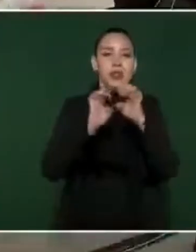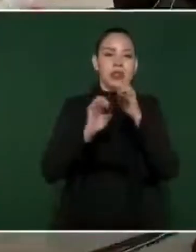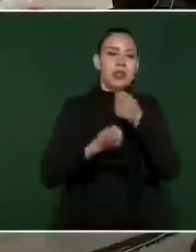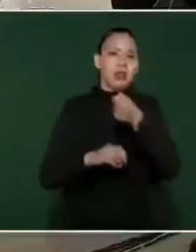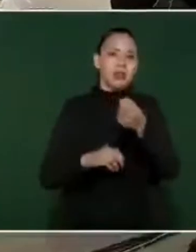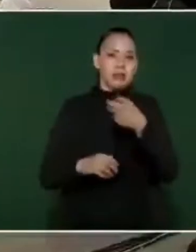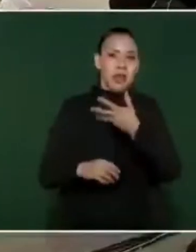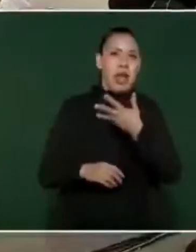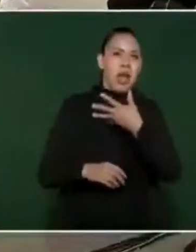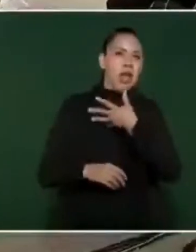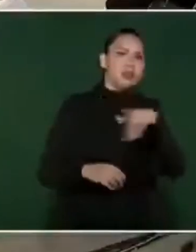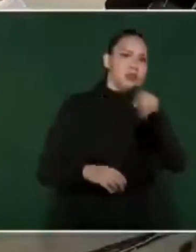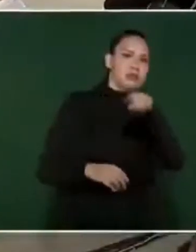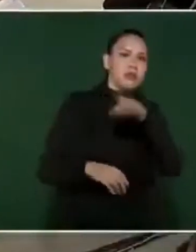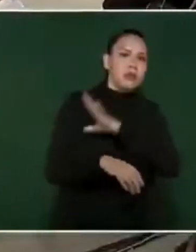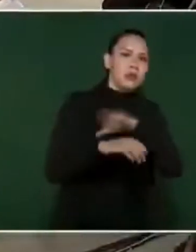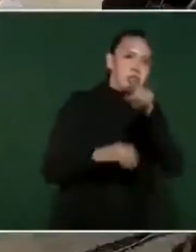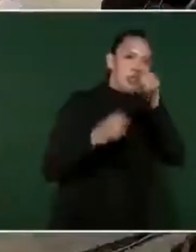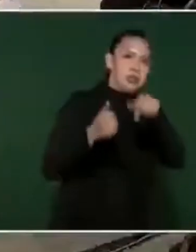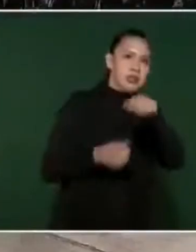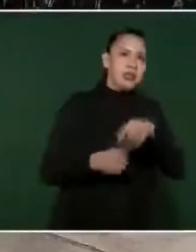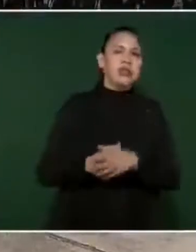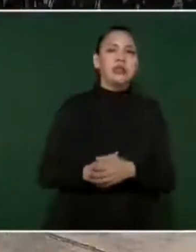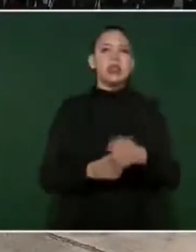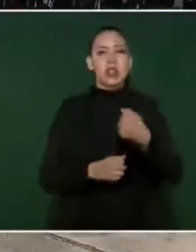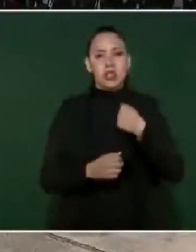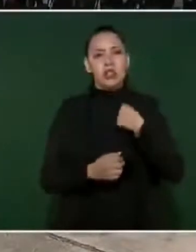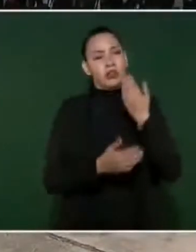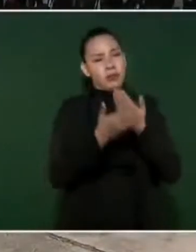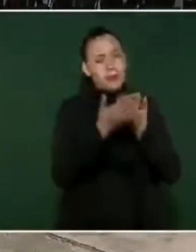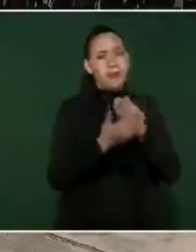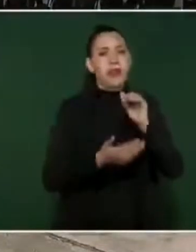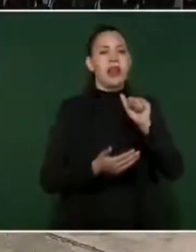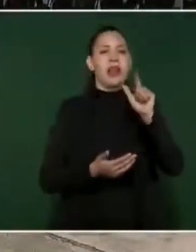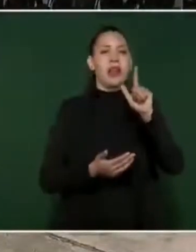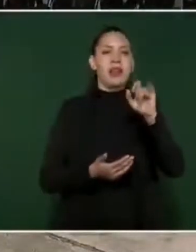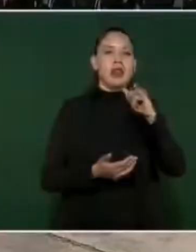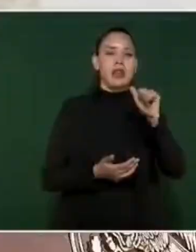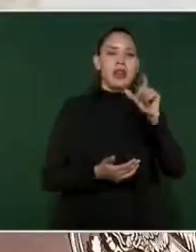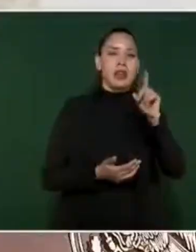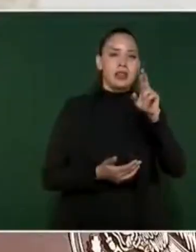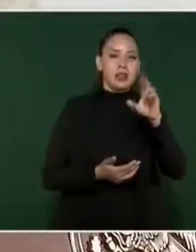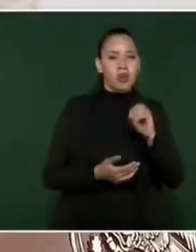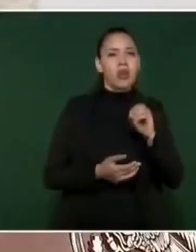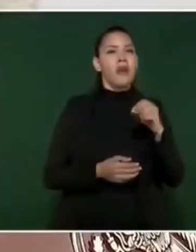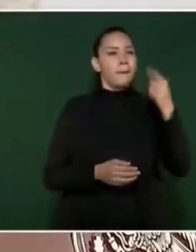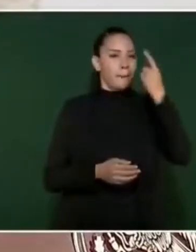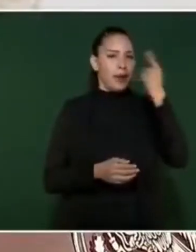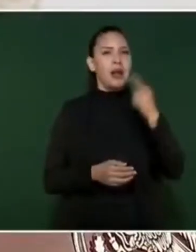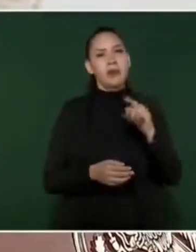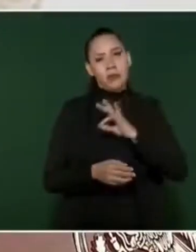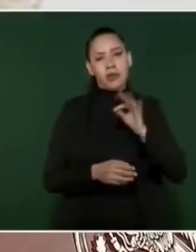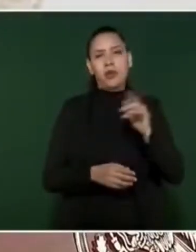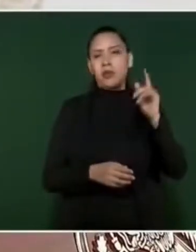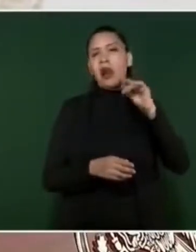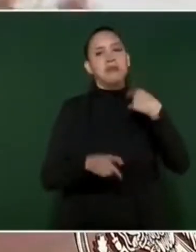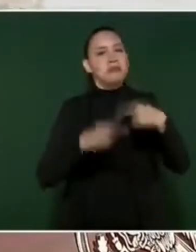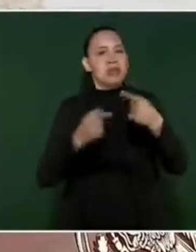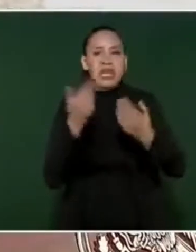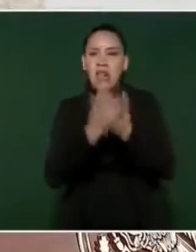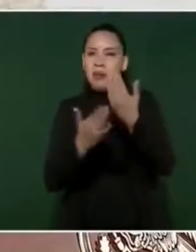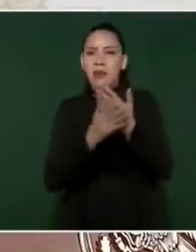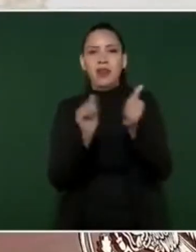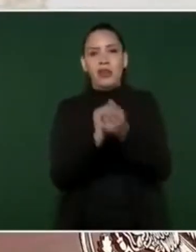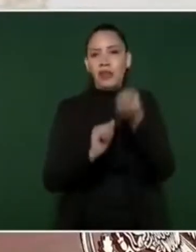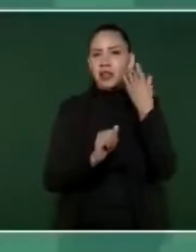está, y le pedí a Alejandro que en una conferencia mañanera se informe